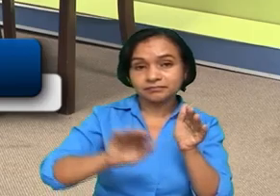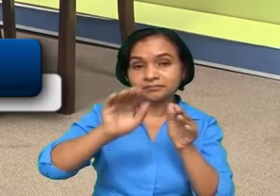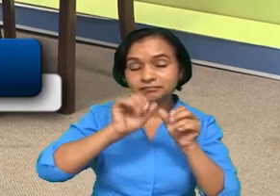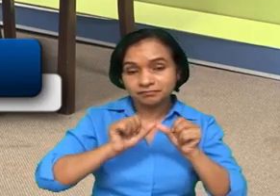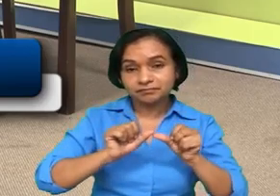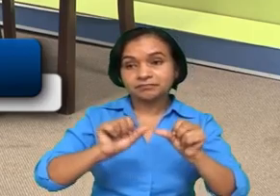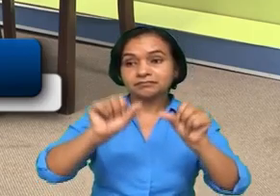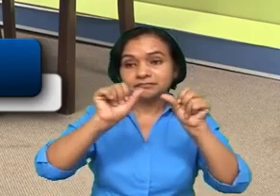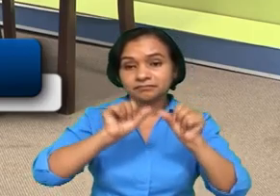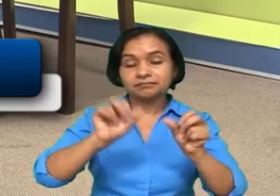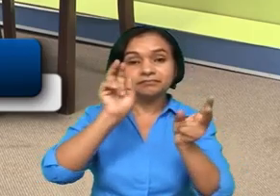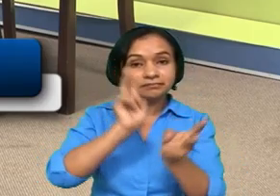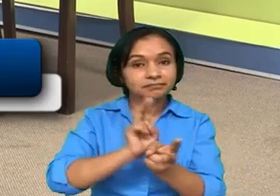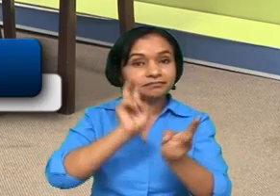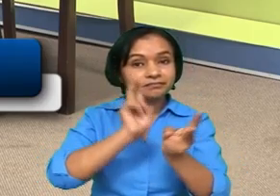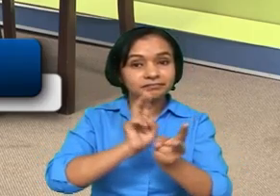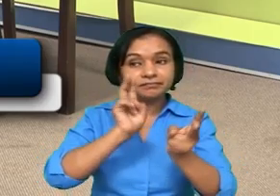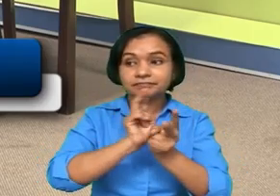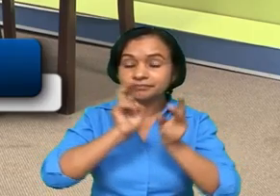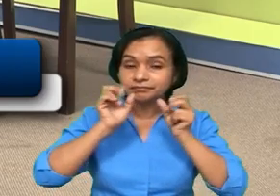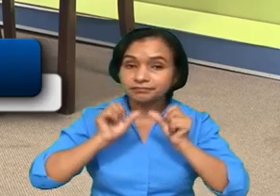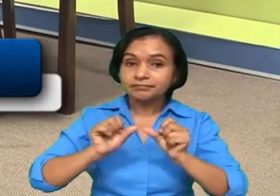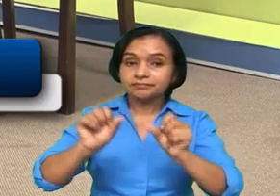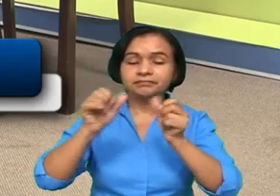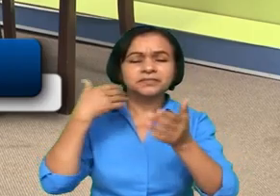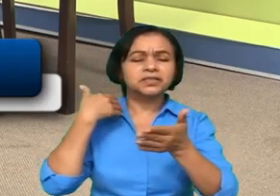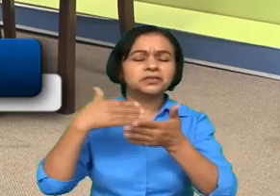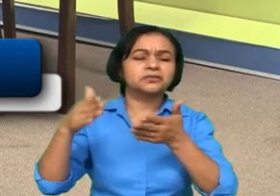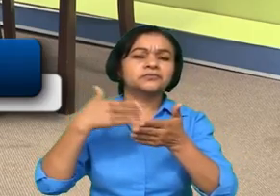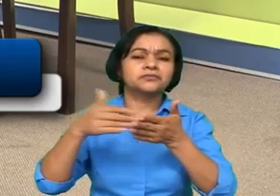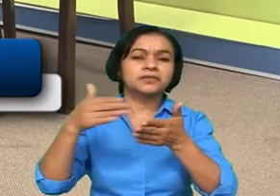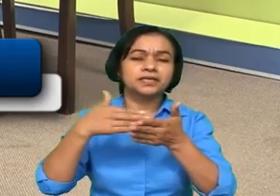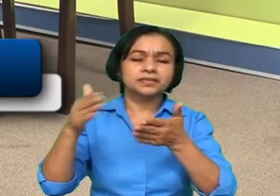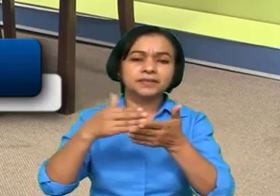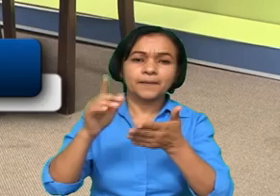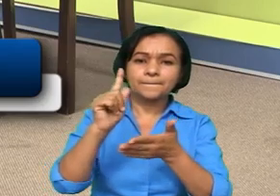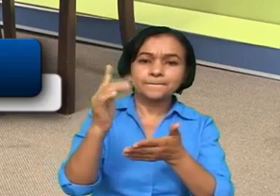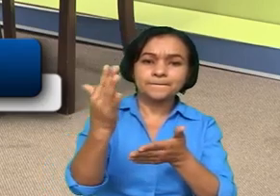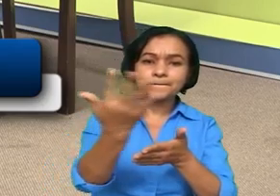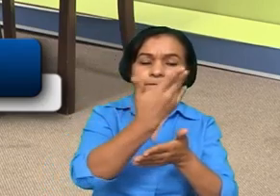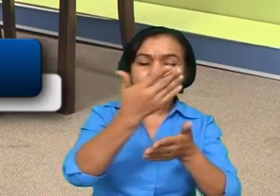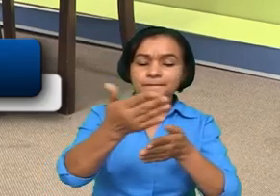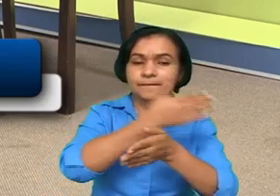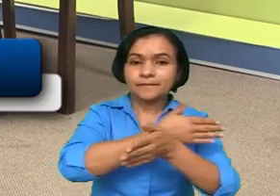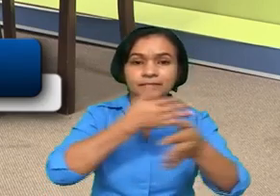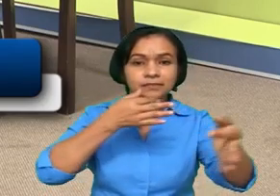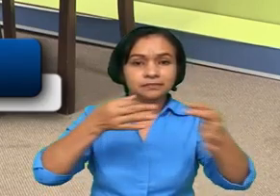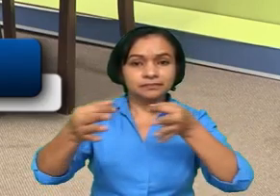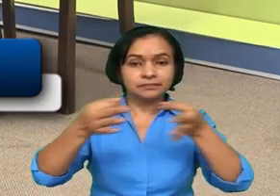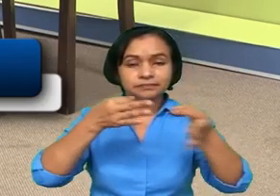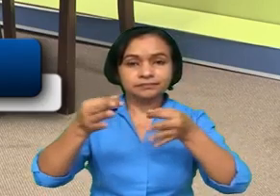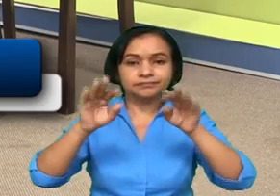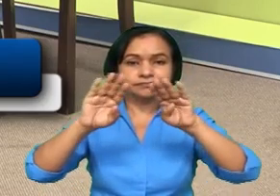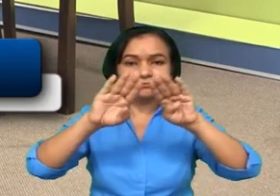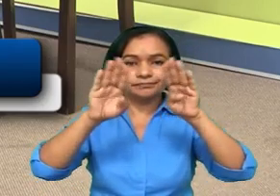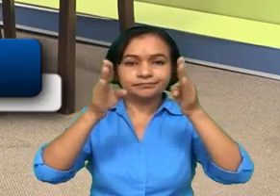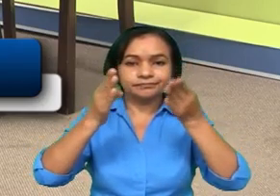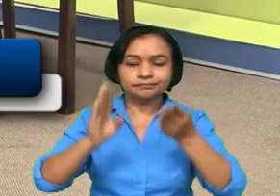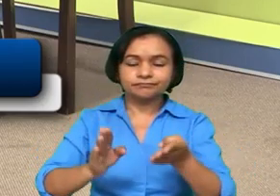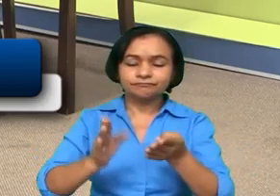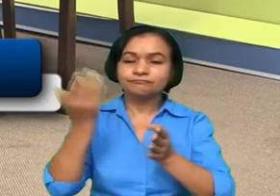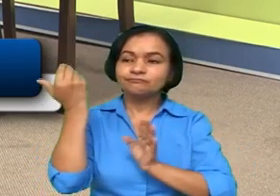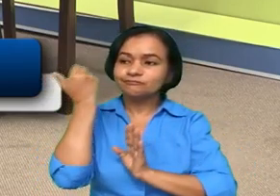es más frecuente. Entonces, fácilmente, por todo esto explicado, entonces la mujer te va a presentar lo